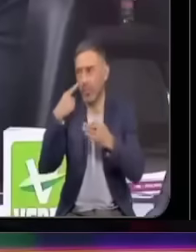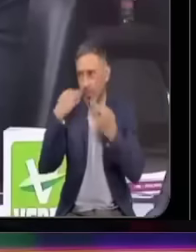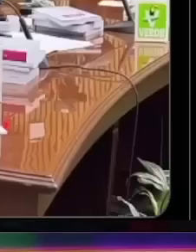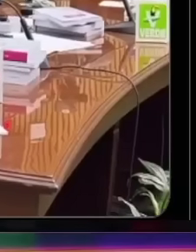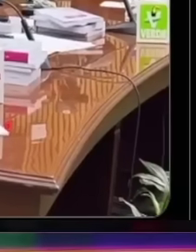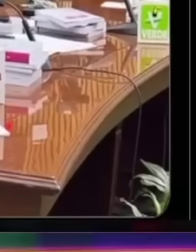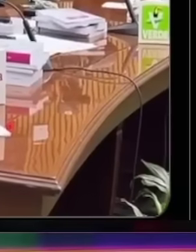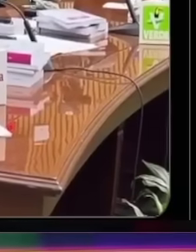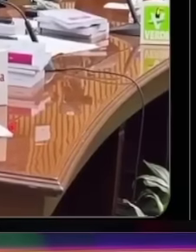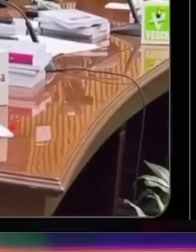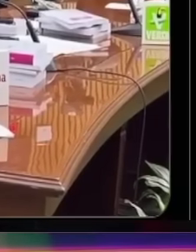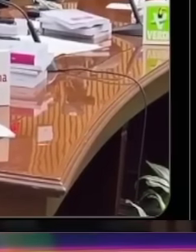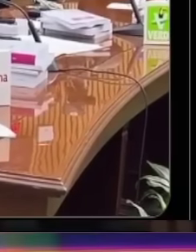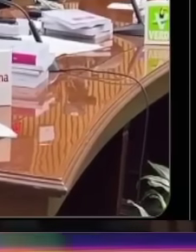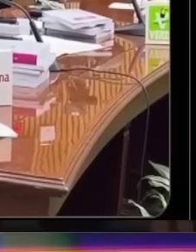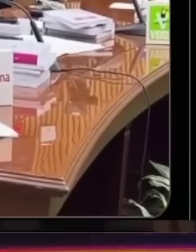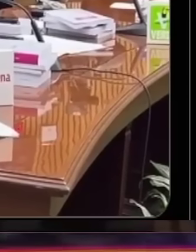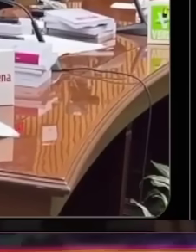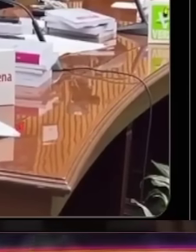esta joya,